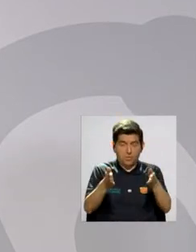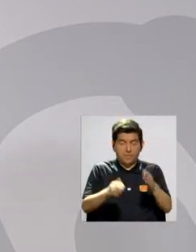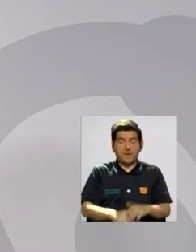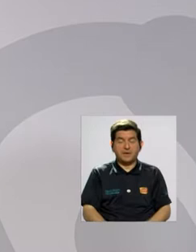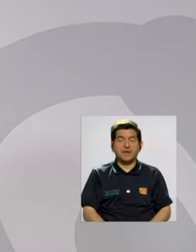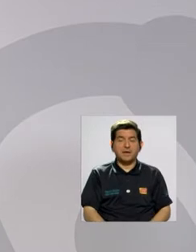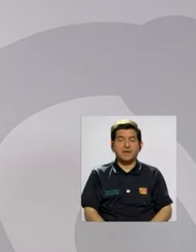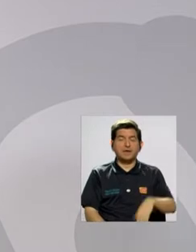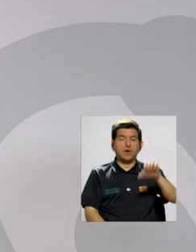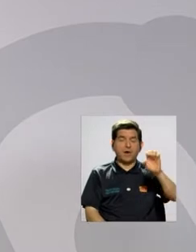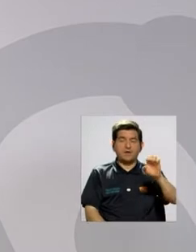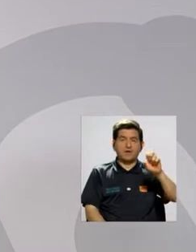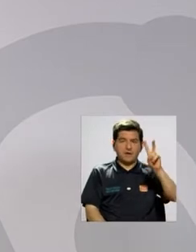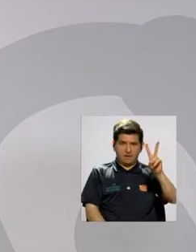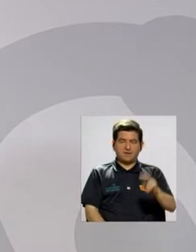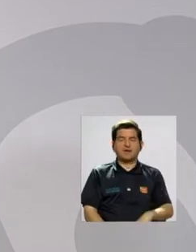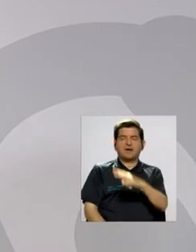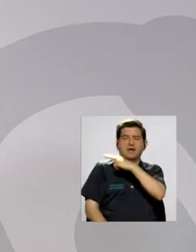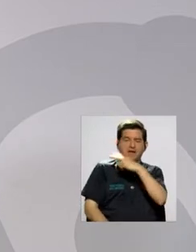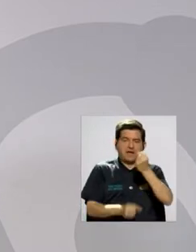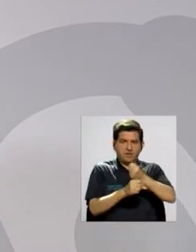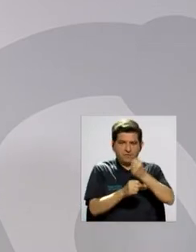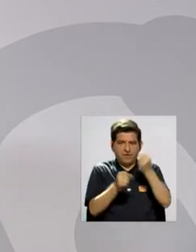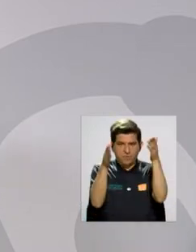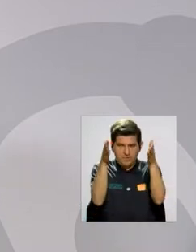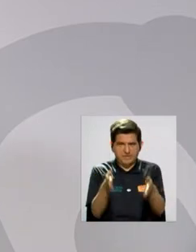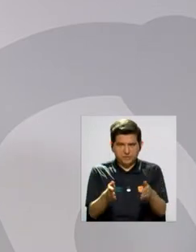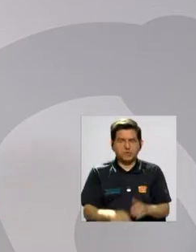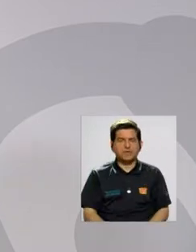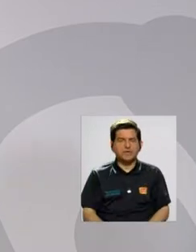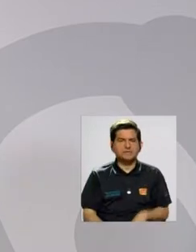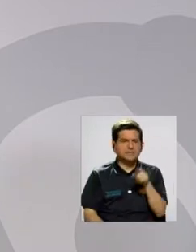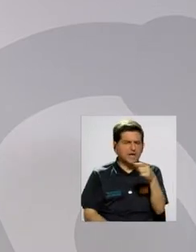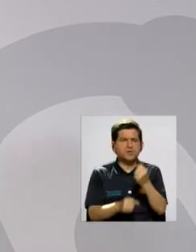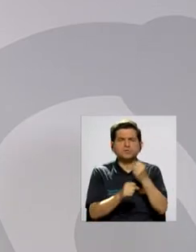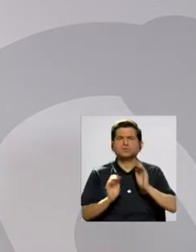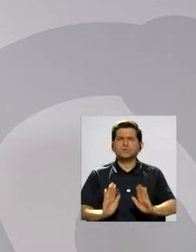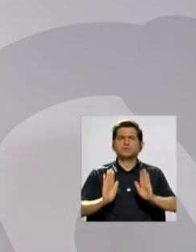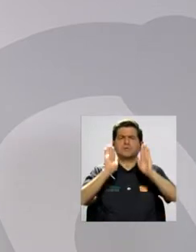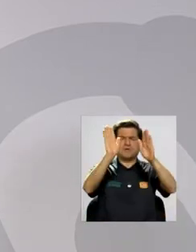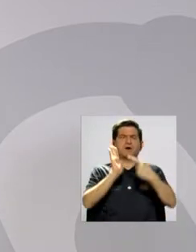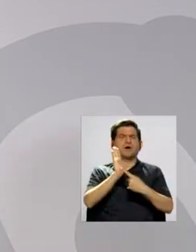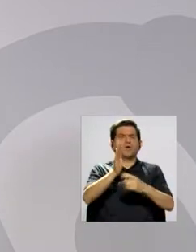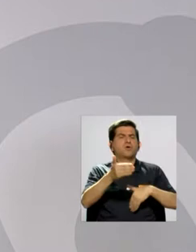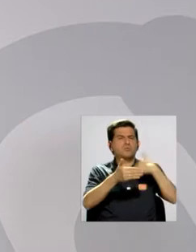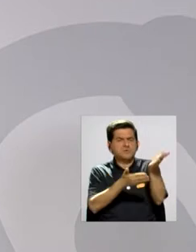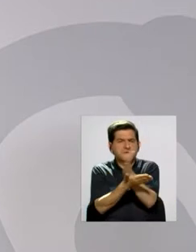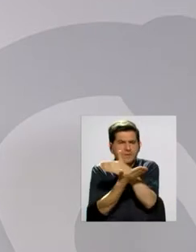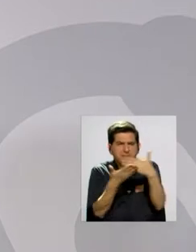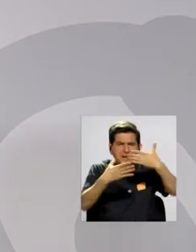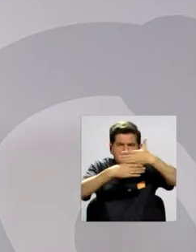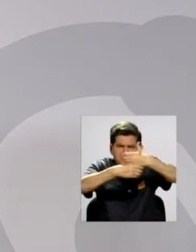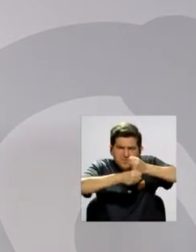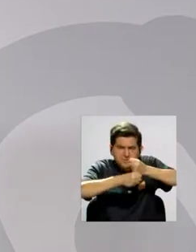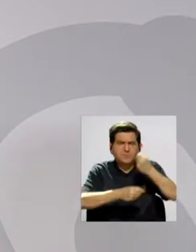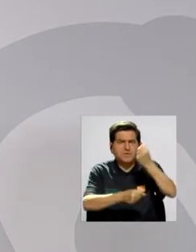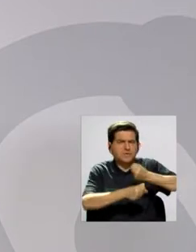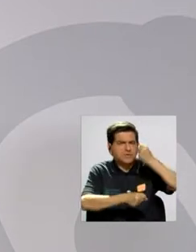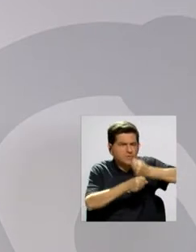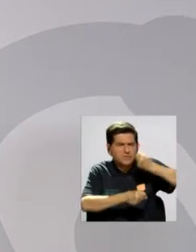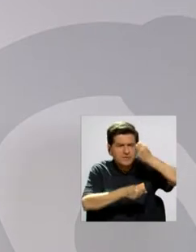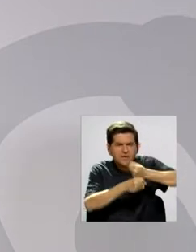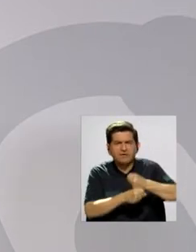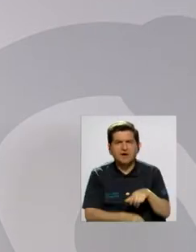camarógrafo Enrique, y además jefe de operaciones, Enrique Vega, realizaron un trabajo extraordinario que ahora les vamos a presentar un pequeño resumen de esa labor